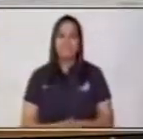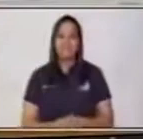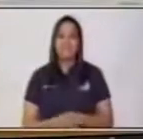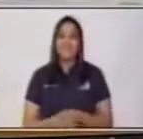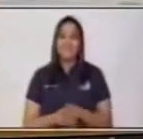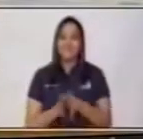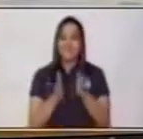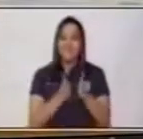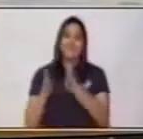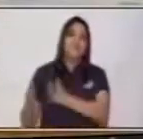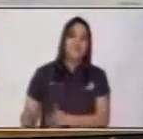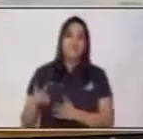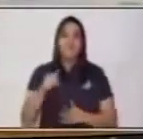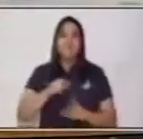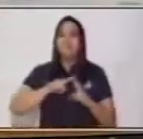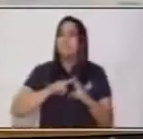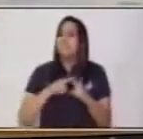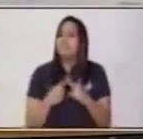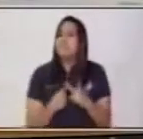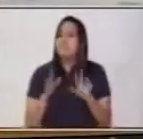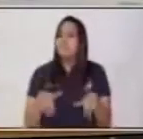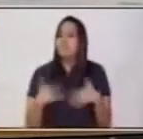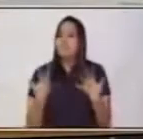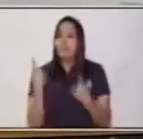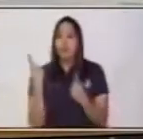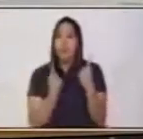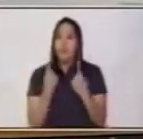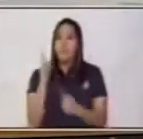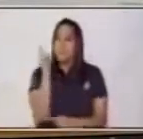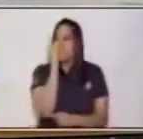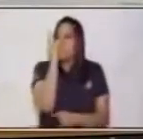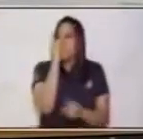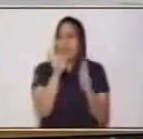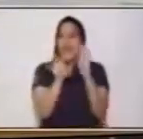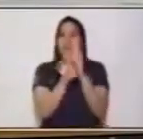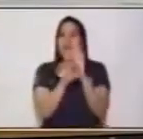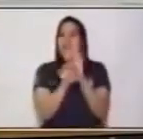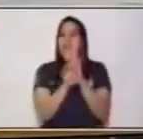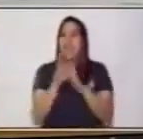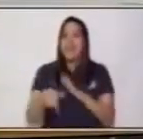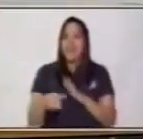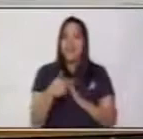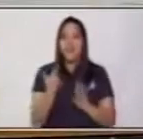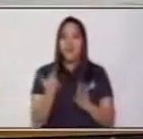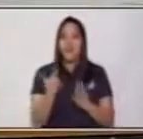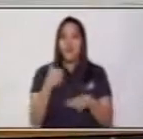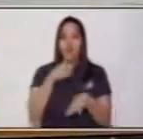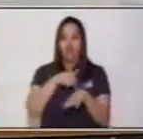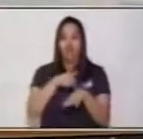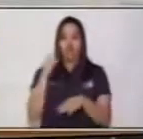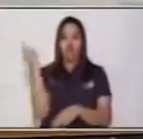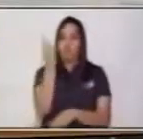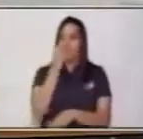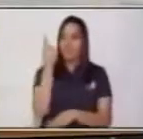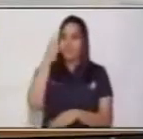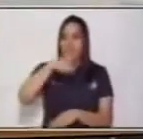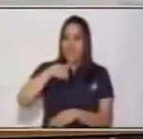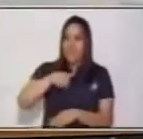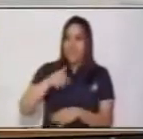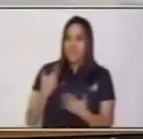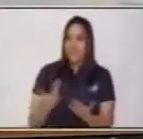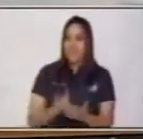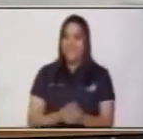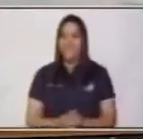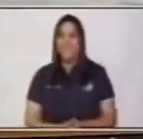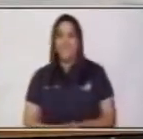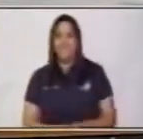Vamos a iniciar con el primer ejemplo y las propiedades básicas de este caso.